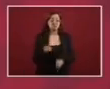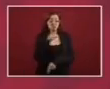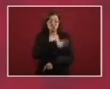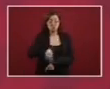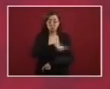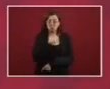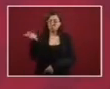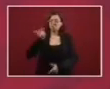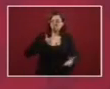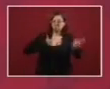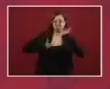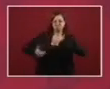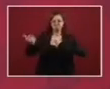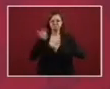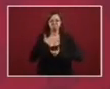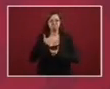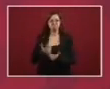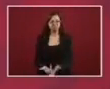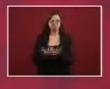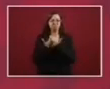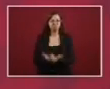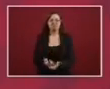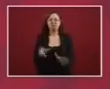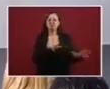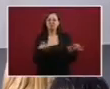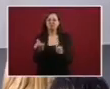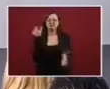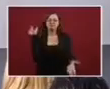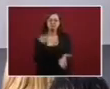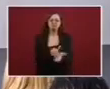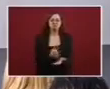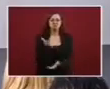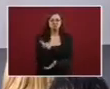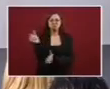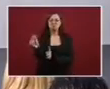cobraban de 700 mil pesos mensuales